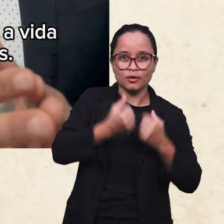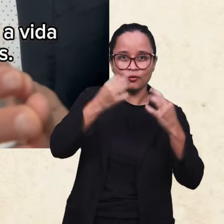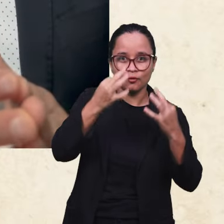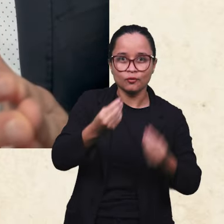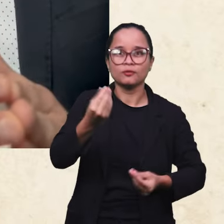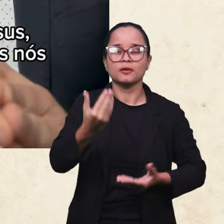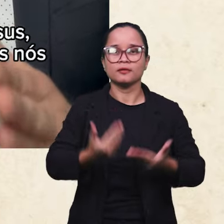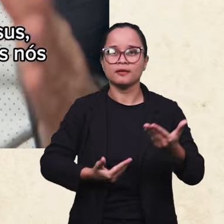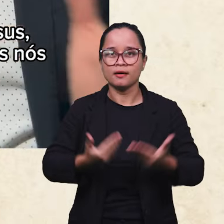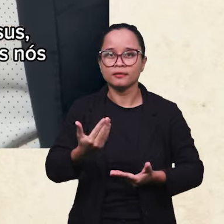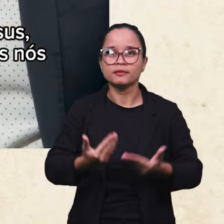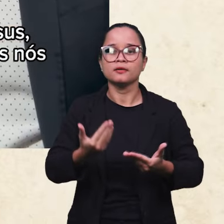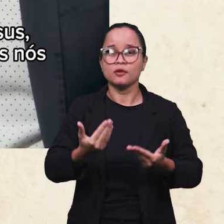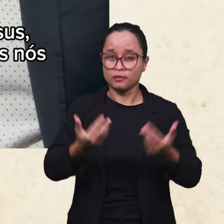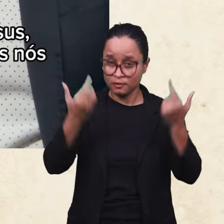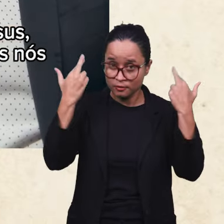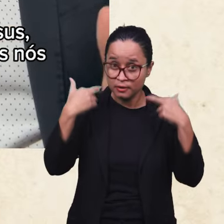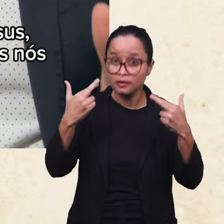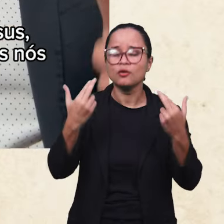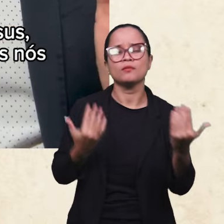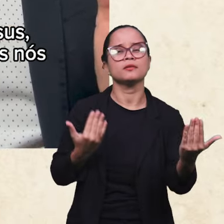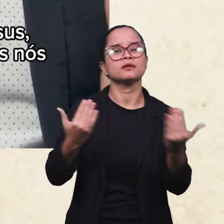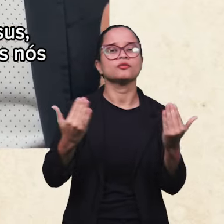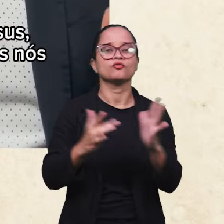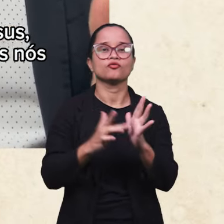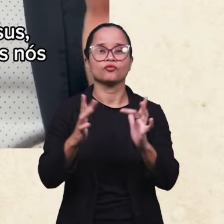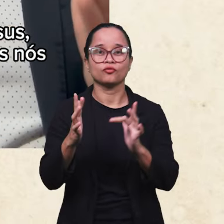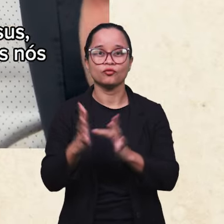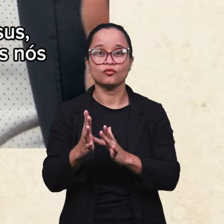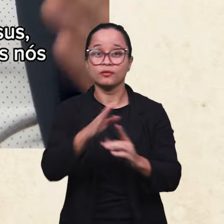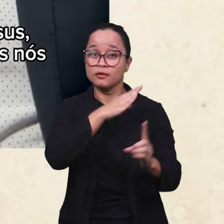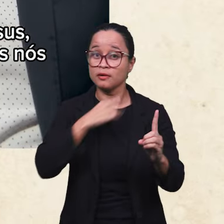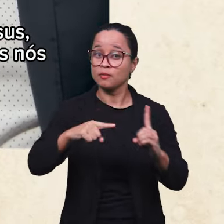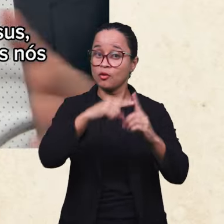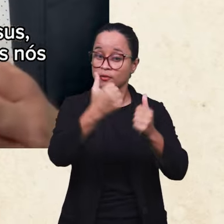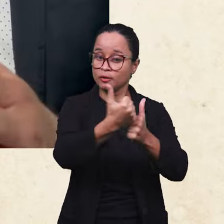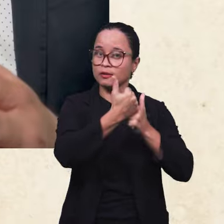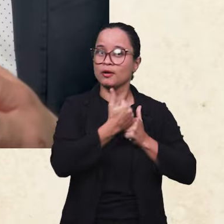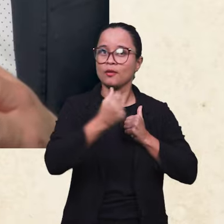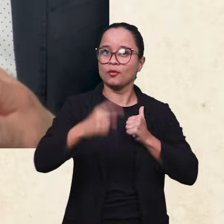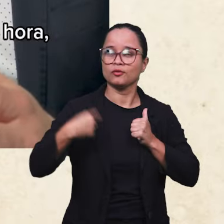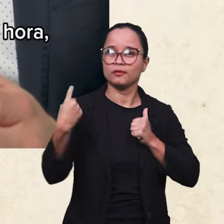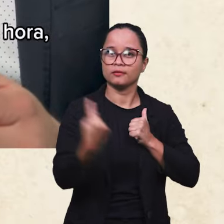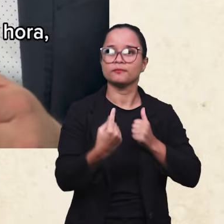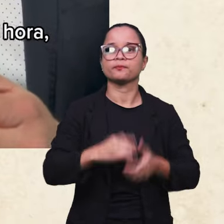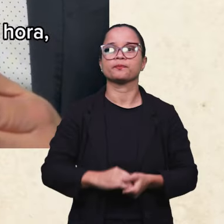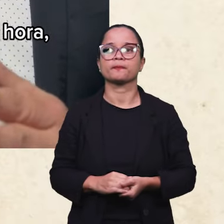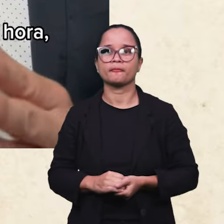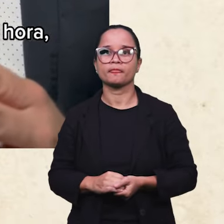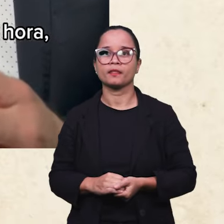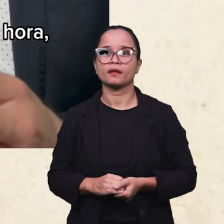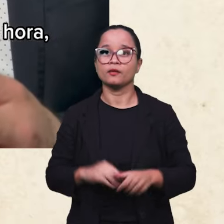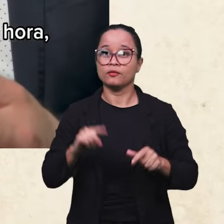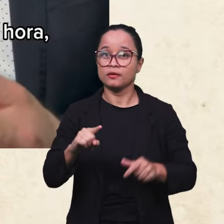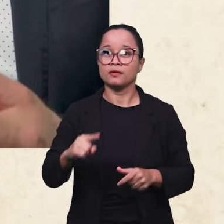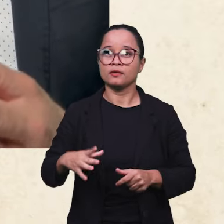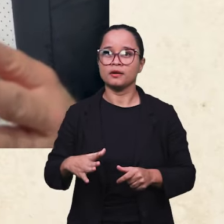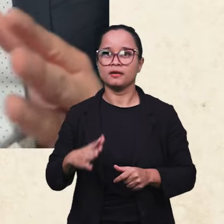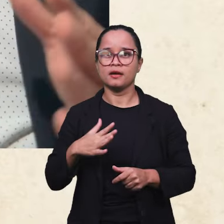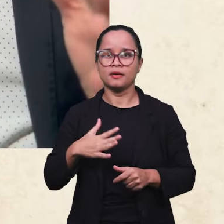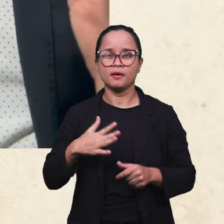sus ovejas, así también Jesús dio la vida por todos nosotros. Yo te invito en esta hora,